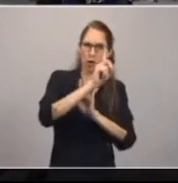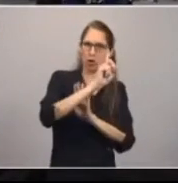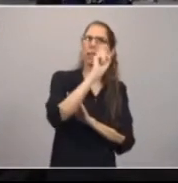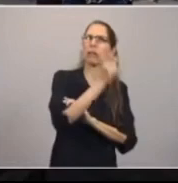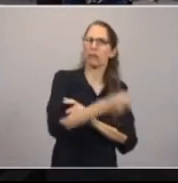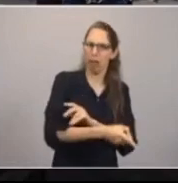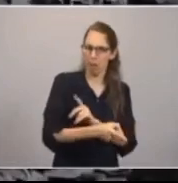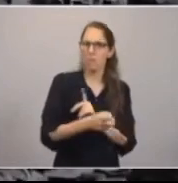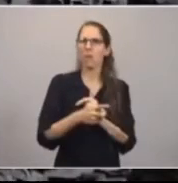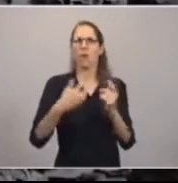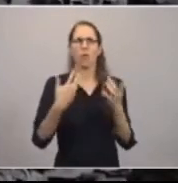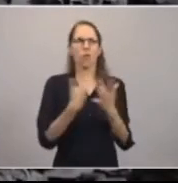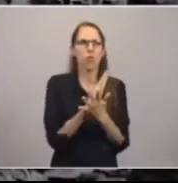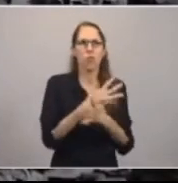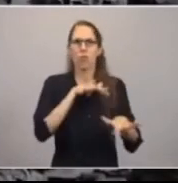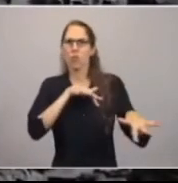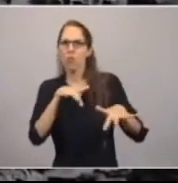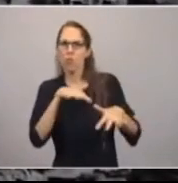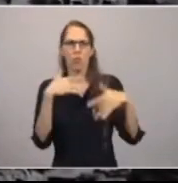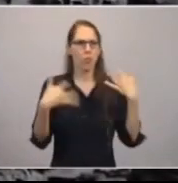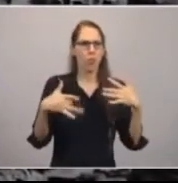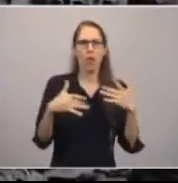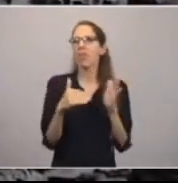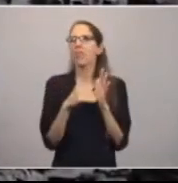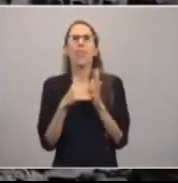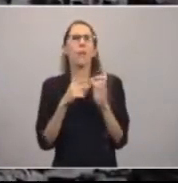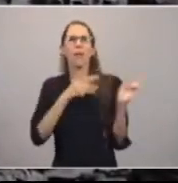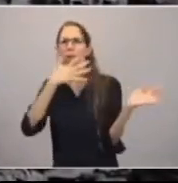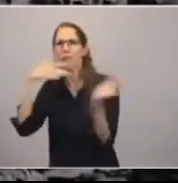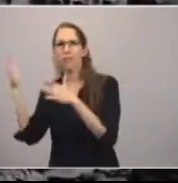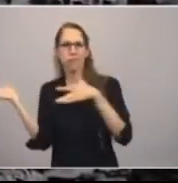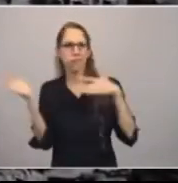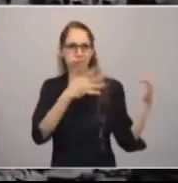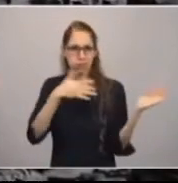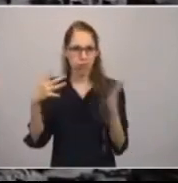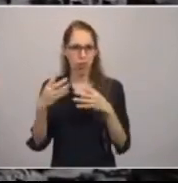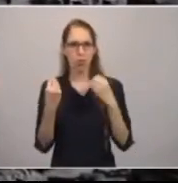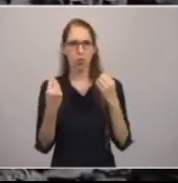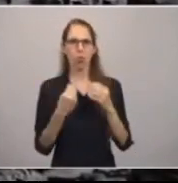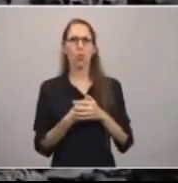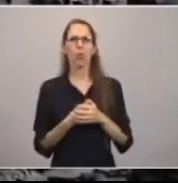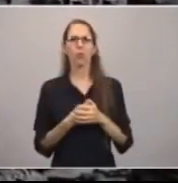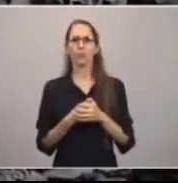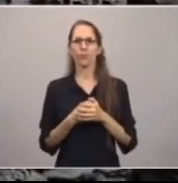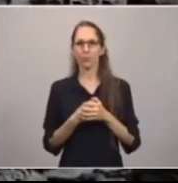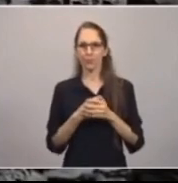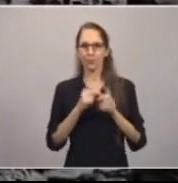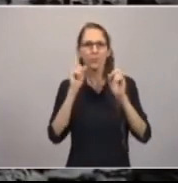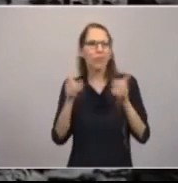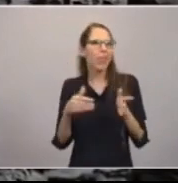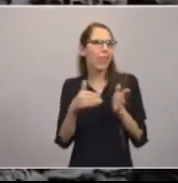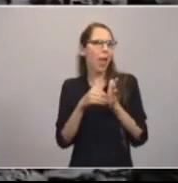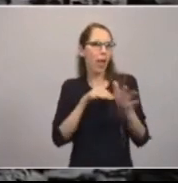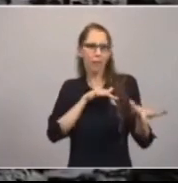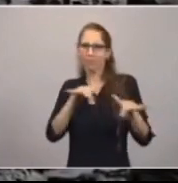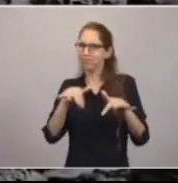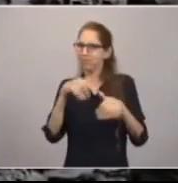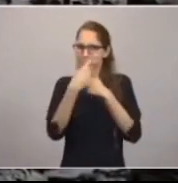cómo azotaron los vientos, dependiendo cómo se presentó, pero bueno, hay un Estado presente en toda la provincia de